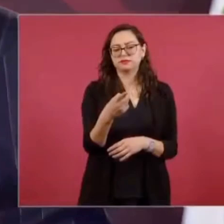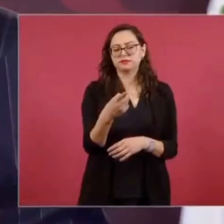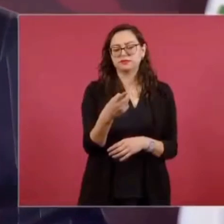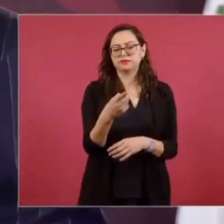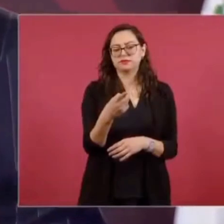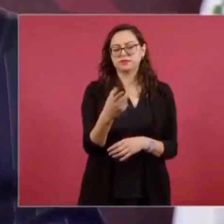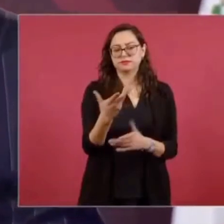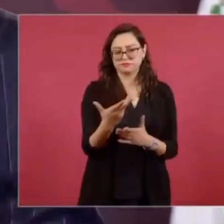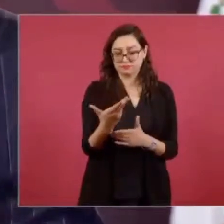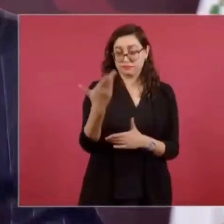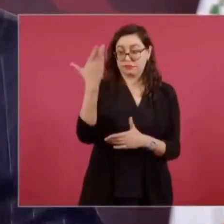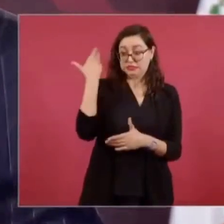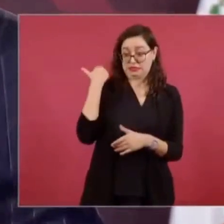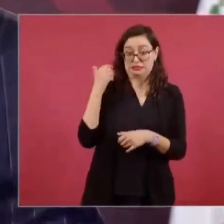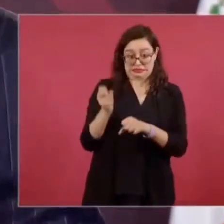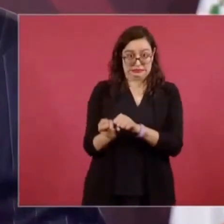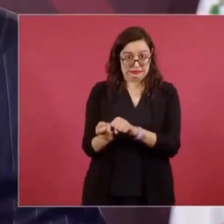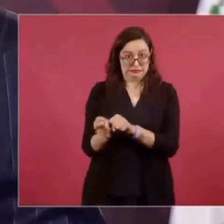la pandemia,